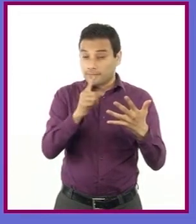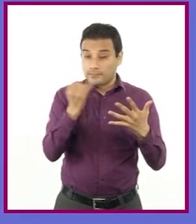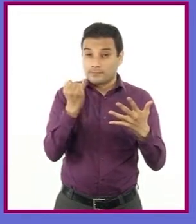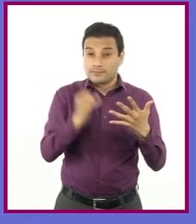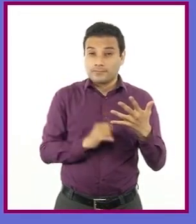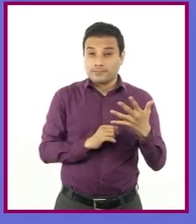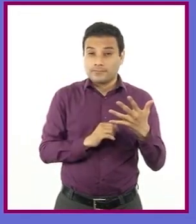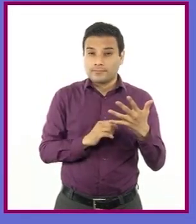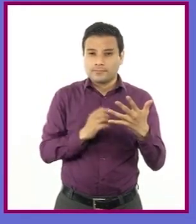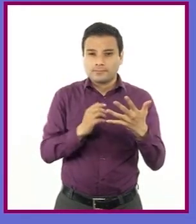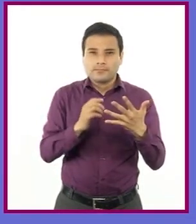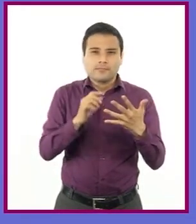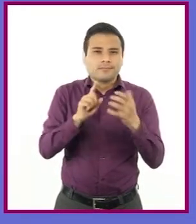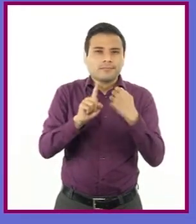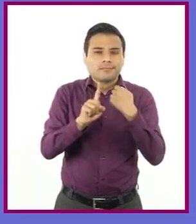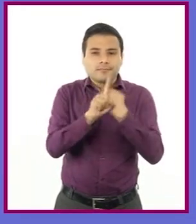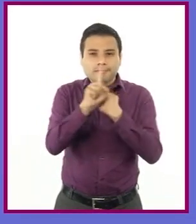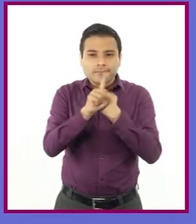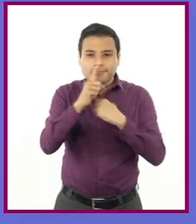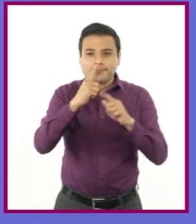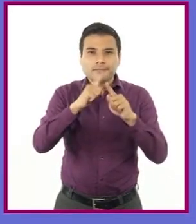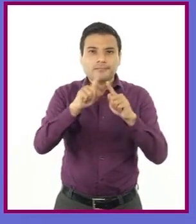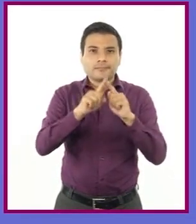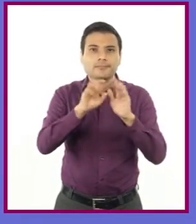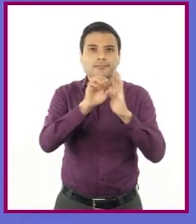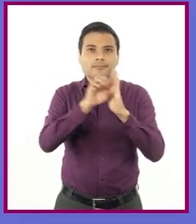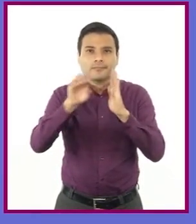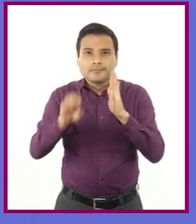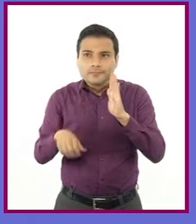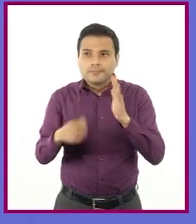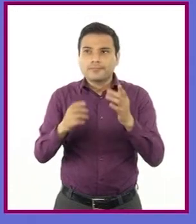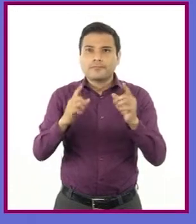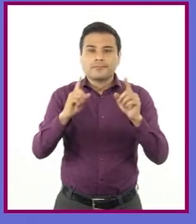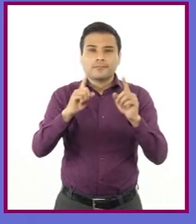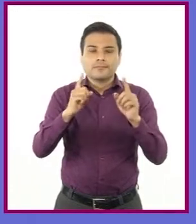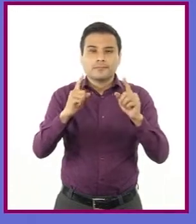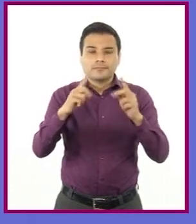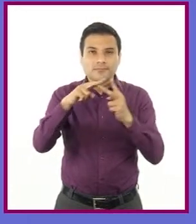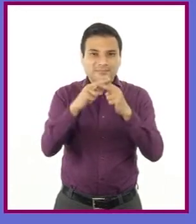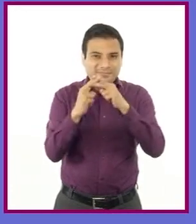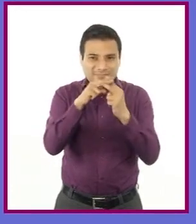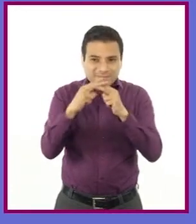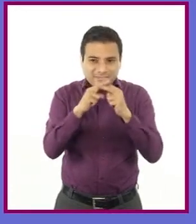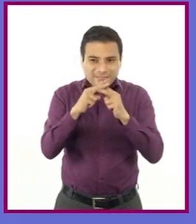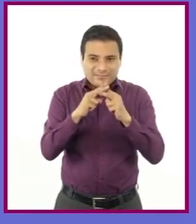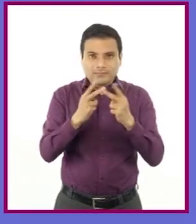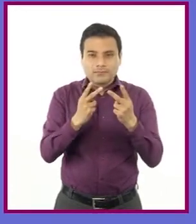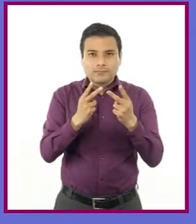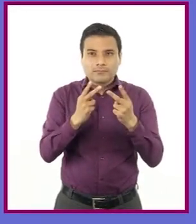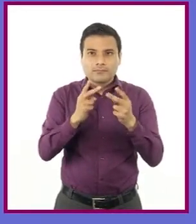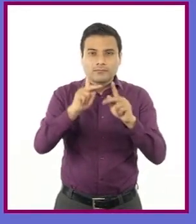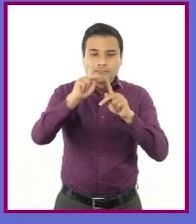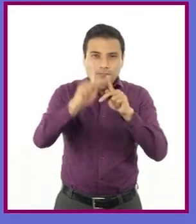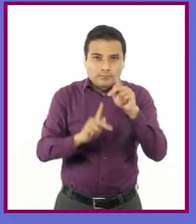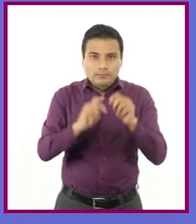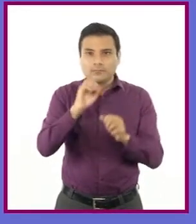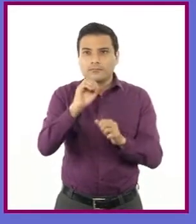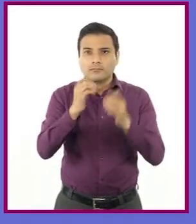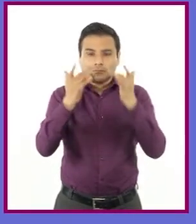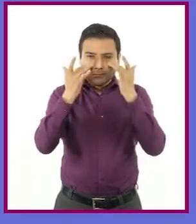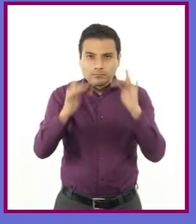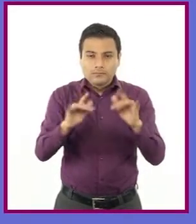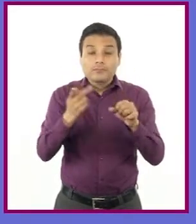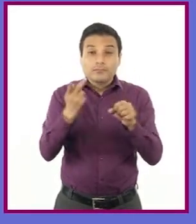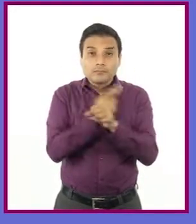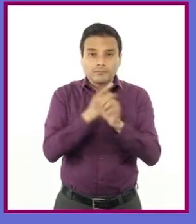cualquier posible situación, como un encuentro inconcluso o la renuncia de algún contendiente o equipo. El